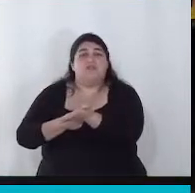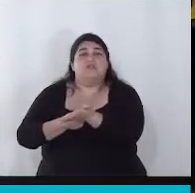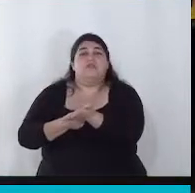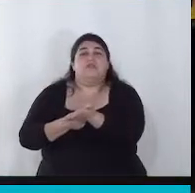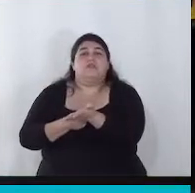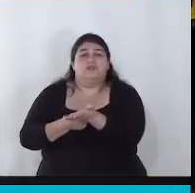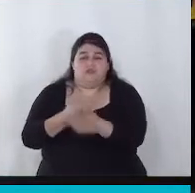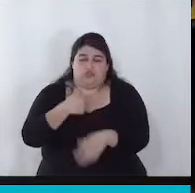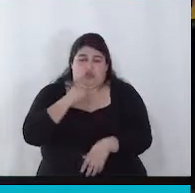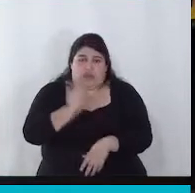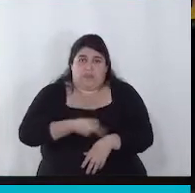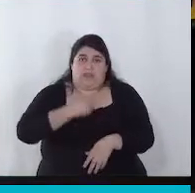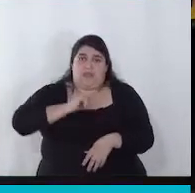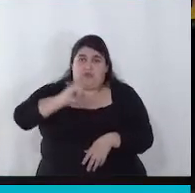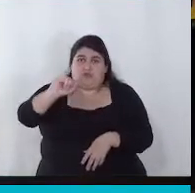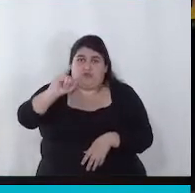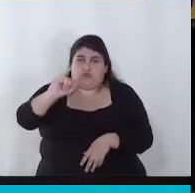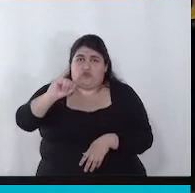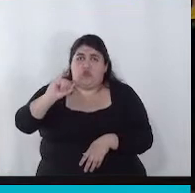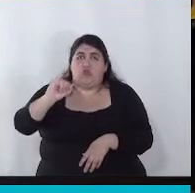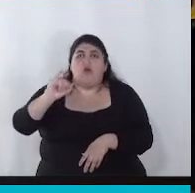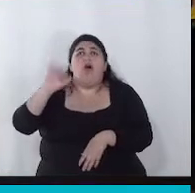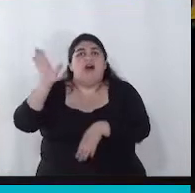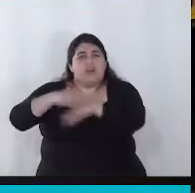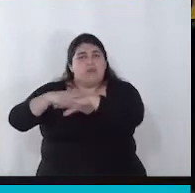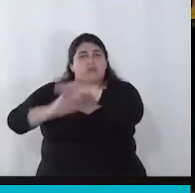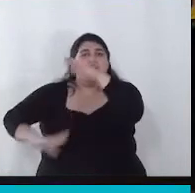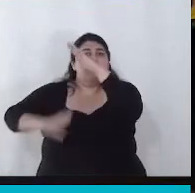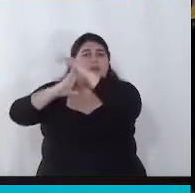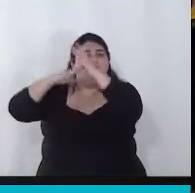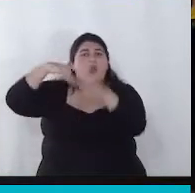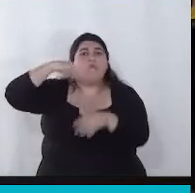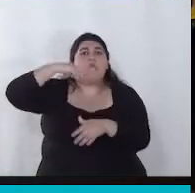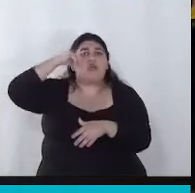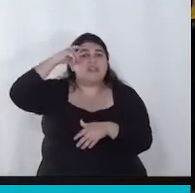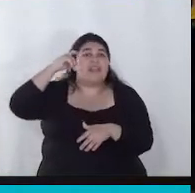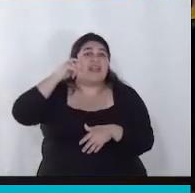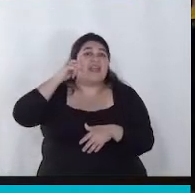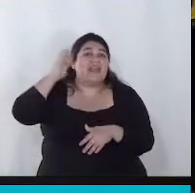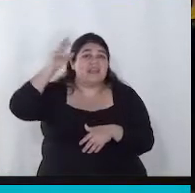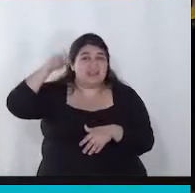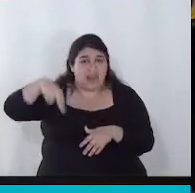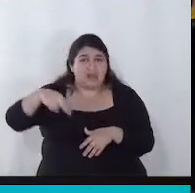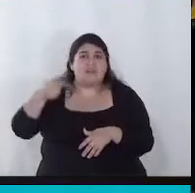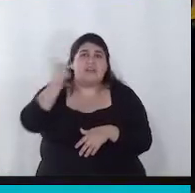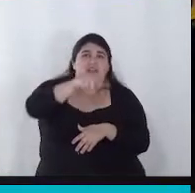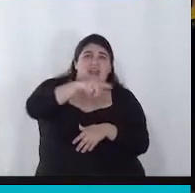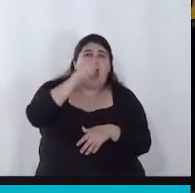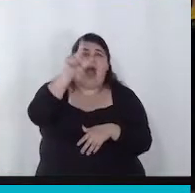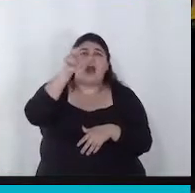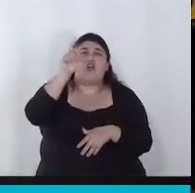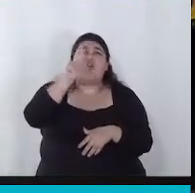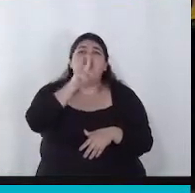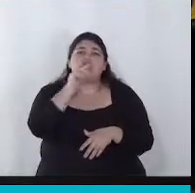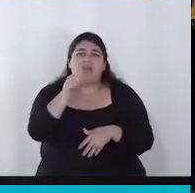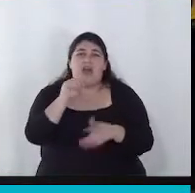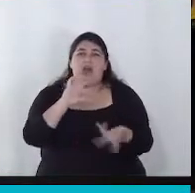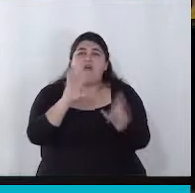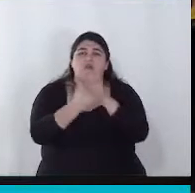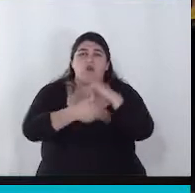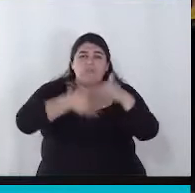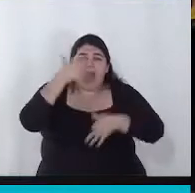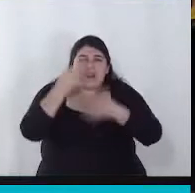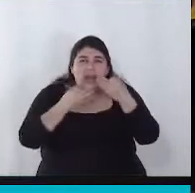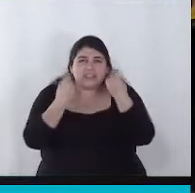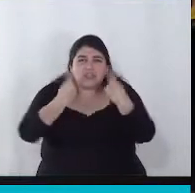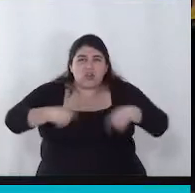denuncio no solamente al procurador conté grand y al fiscal condomí alcorta por su selectiva forma de investigar no